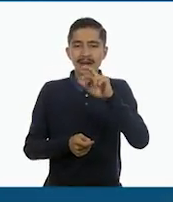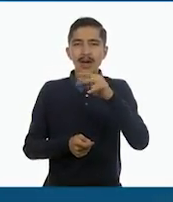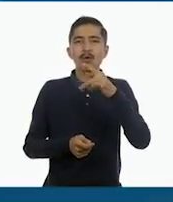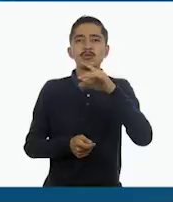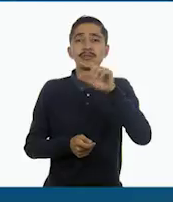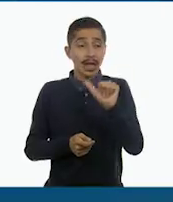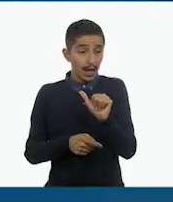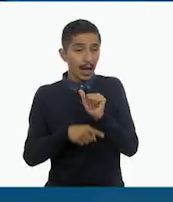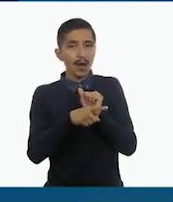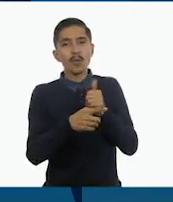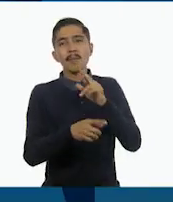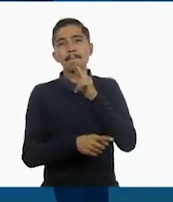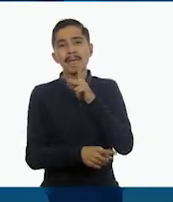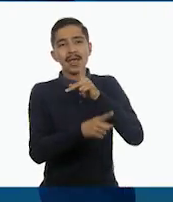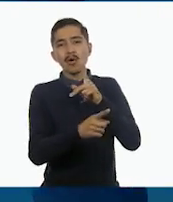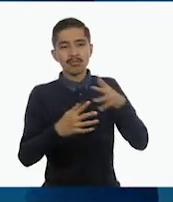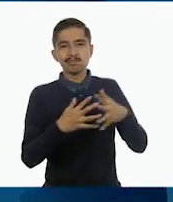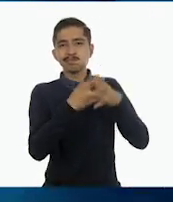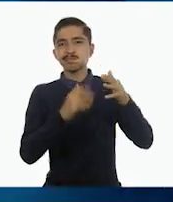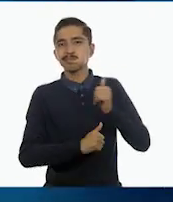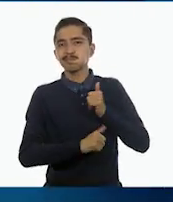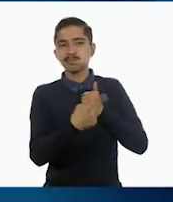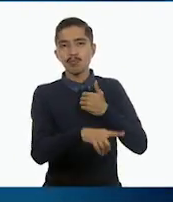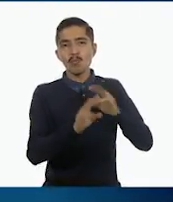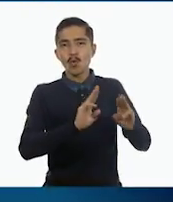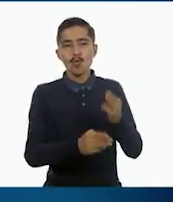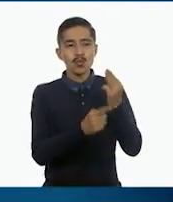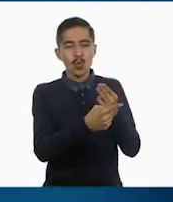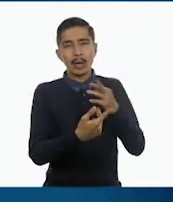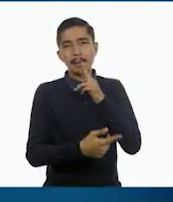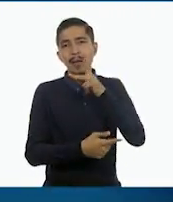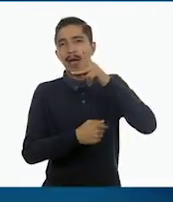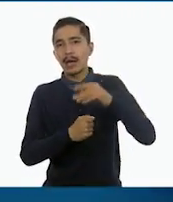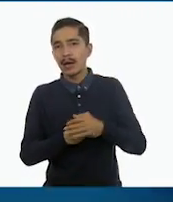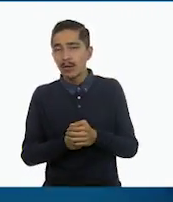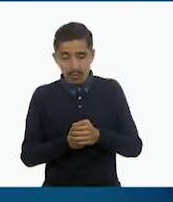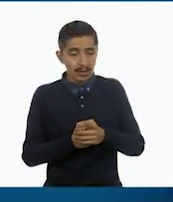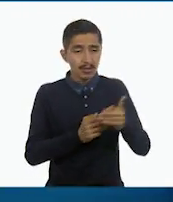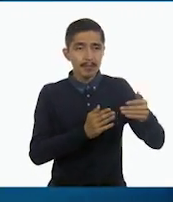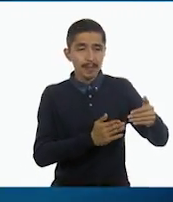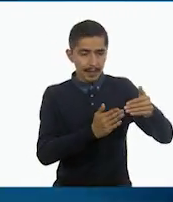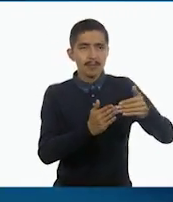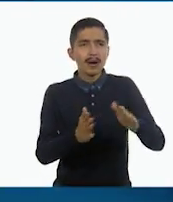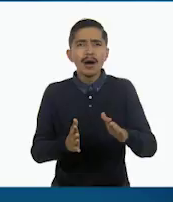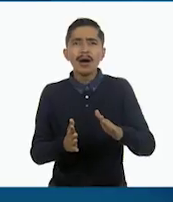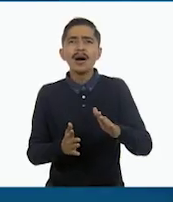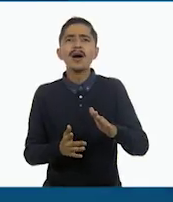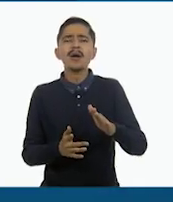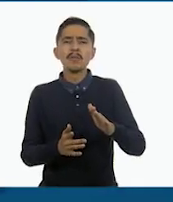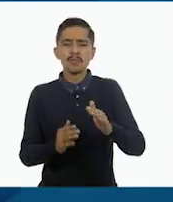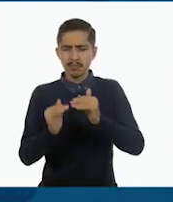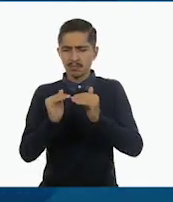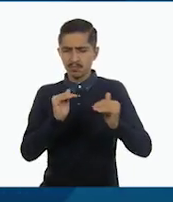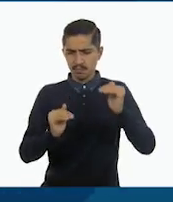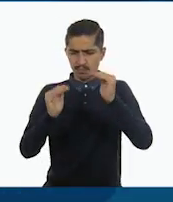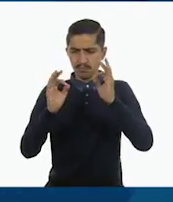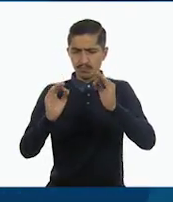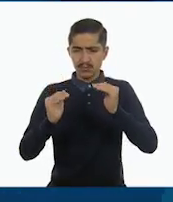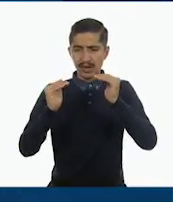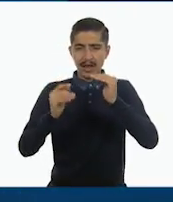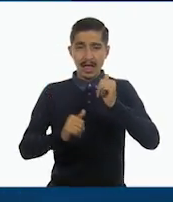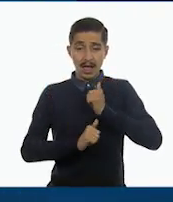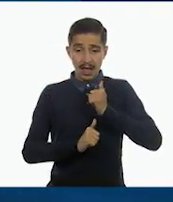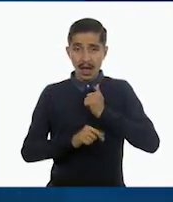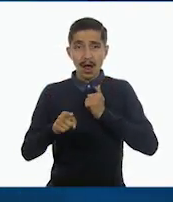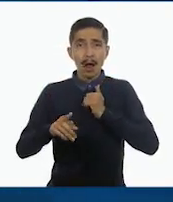al mejor ejército del mundo. El conde de Lorencés, confiado en la total superioridad de su ejército,